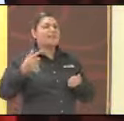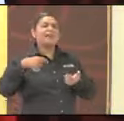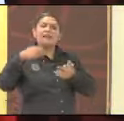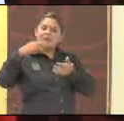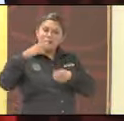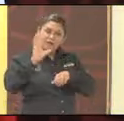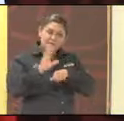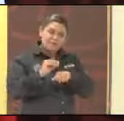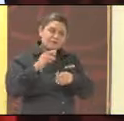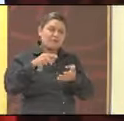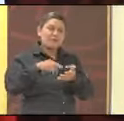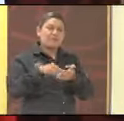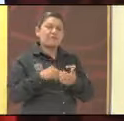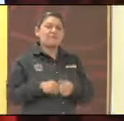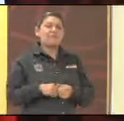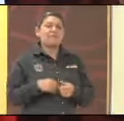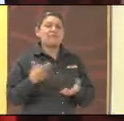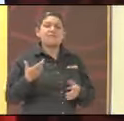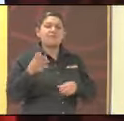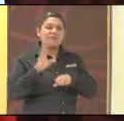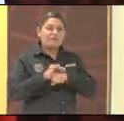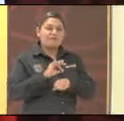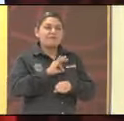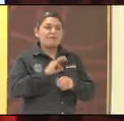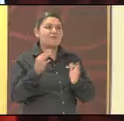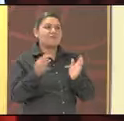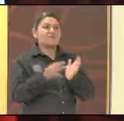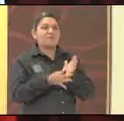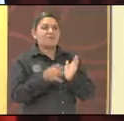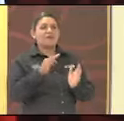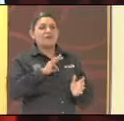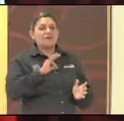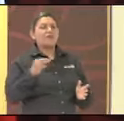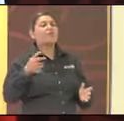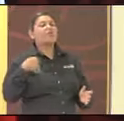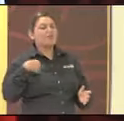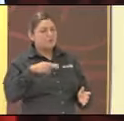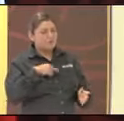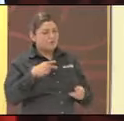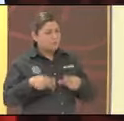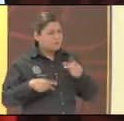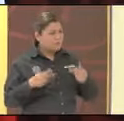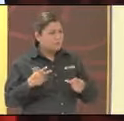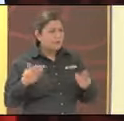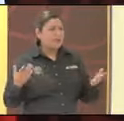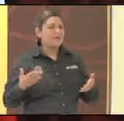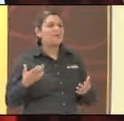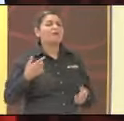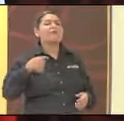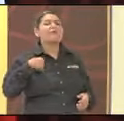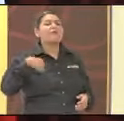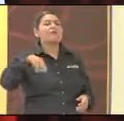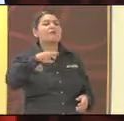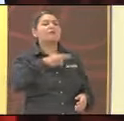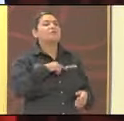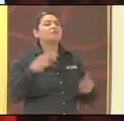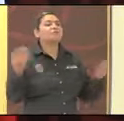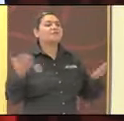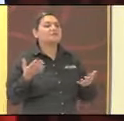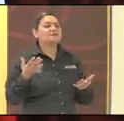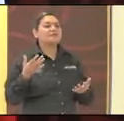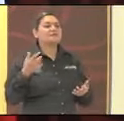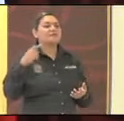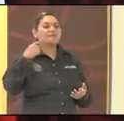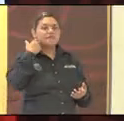reparar. Son fierros que se pueden reparar, lo vamos a hacer. ¿Por qué? Porque nosotros hacemos y queremos que las